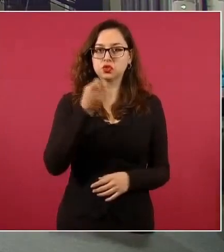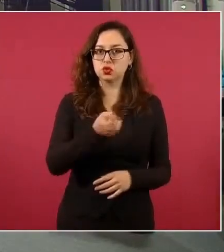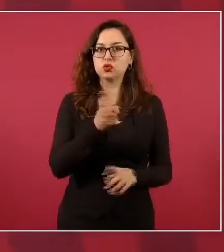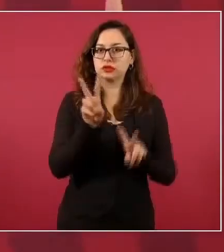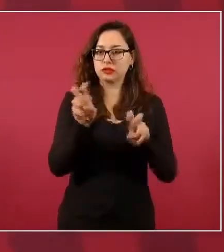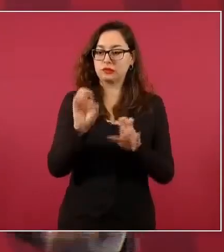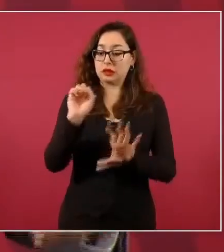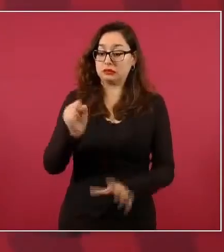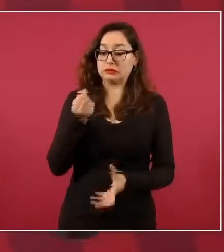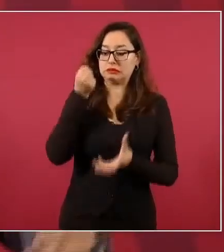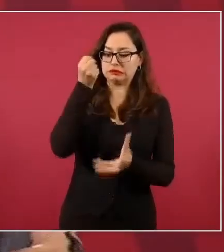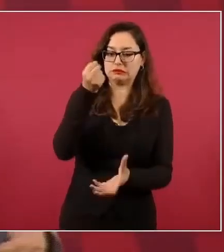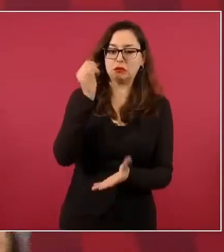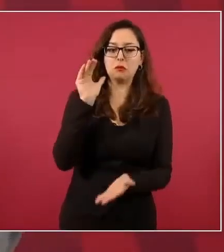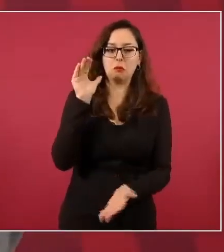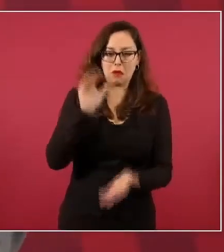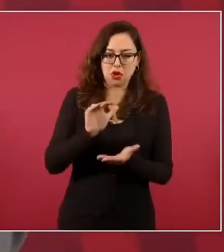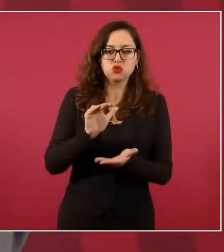reducir